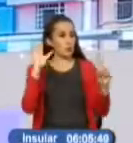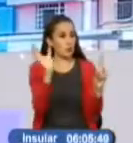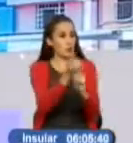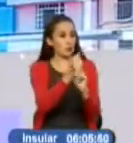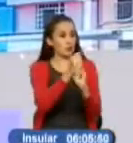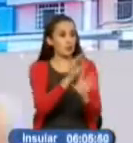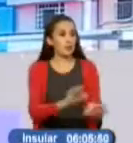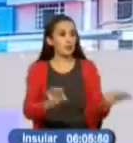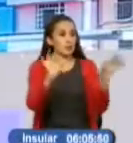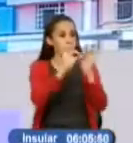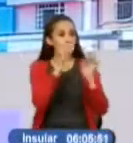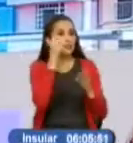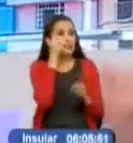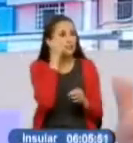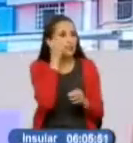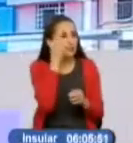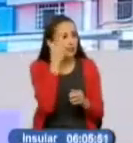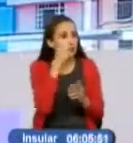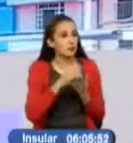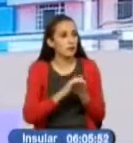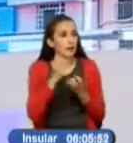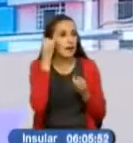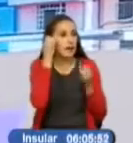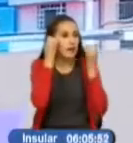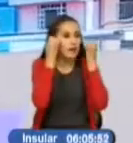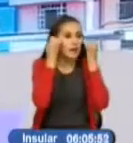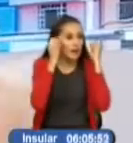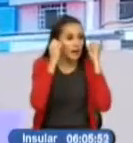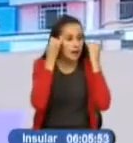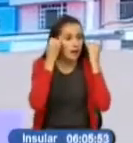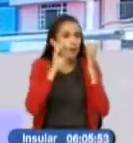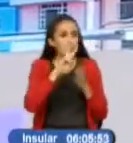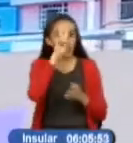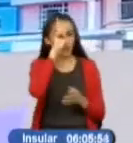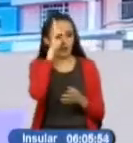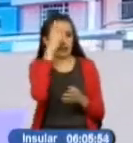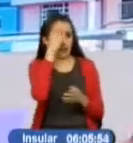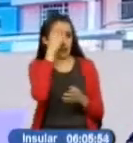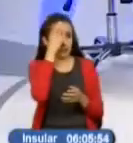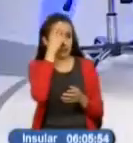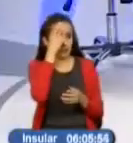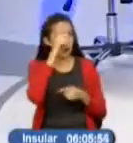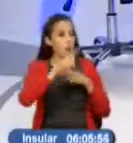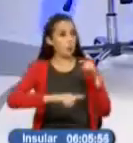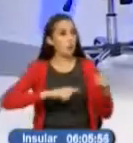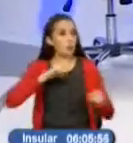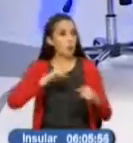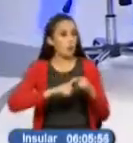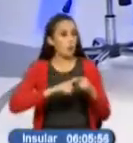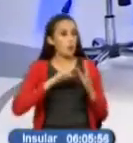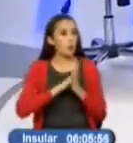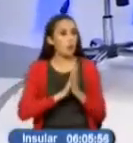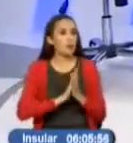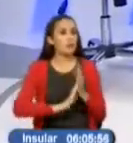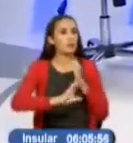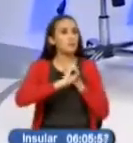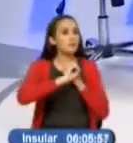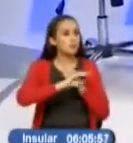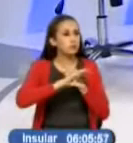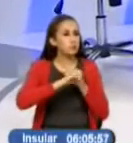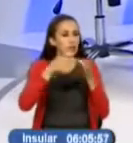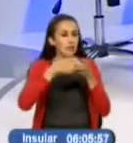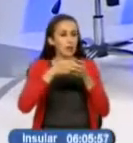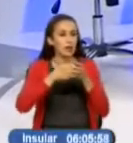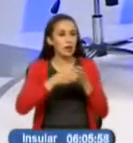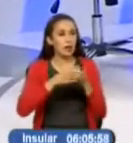es muy importante entender. Hay la idea a veces equivocada, que es uno de los mitos que hay que plantear, que la oferta total de carreras es una cosa que